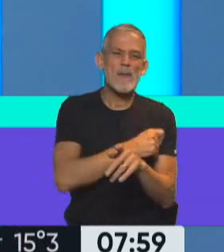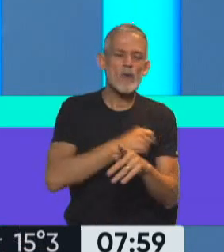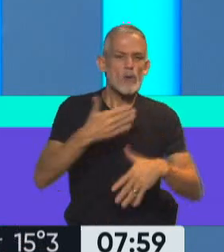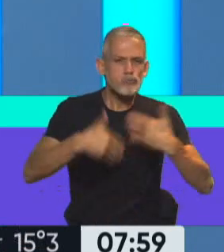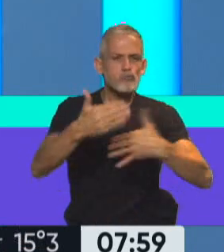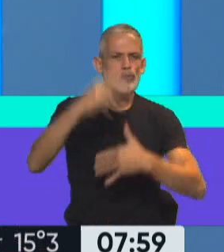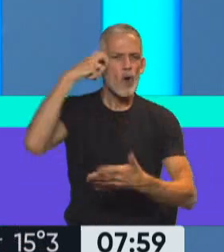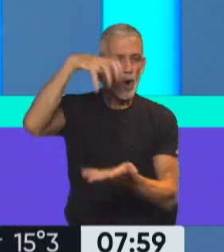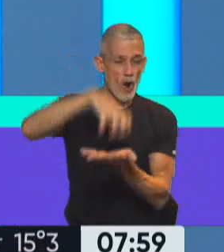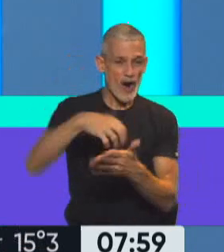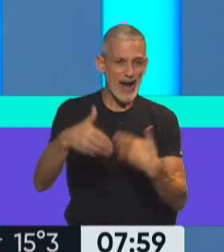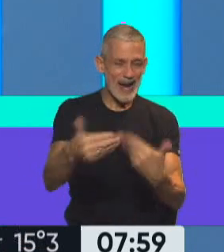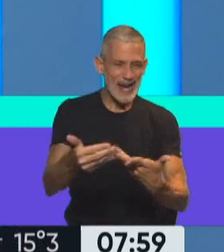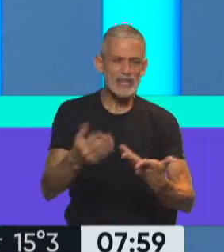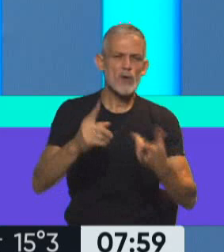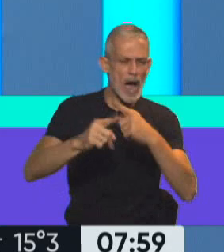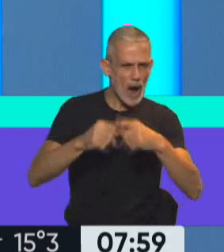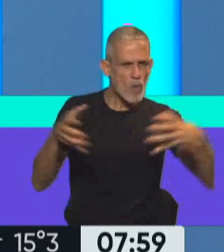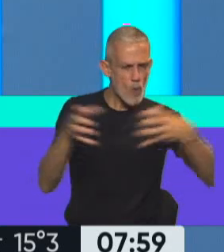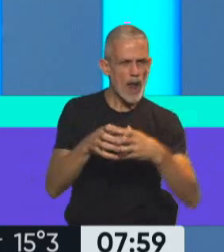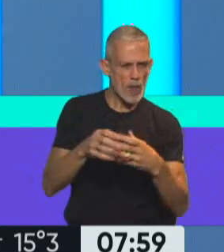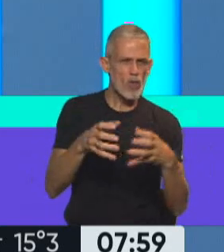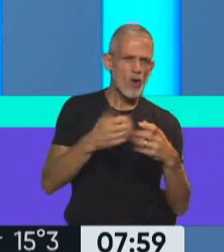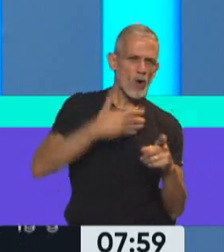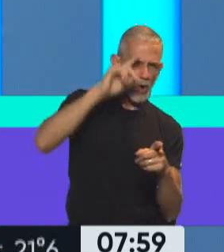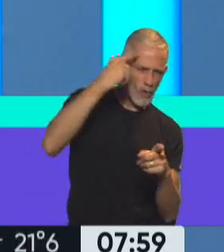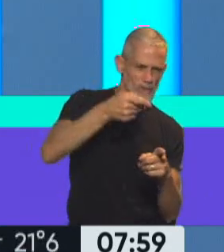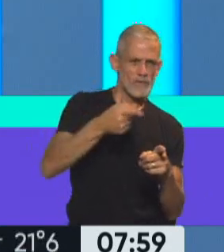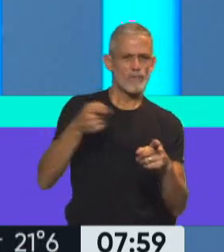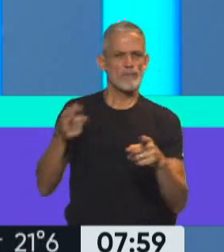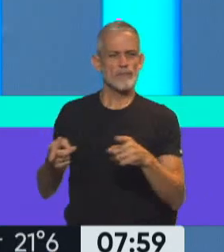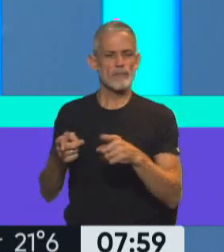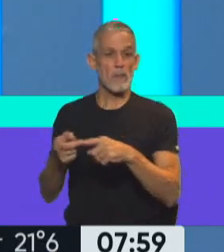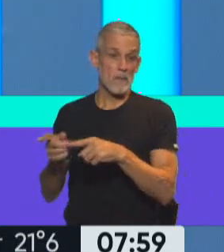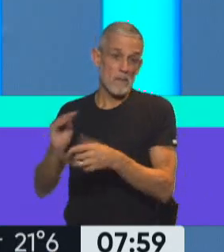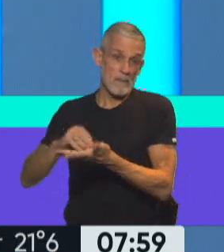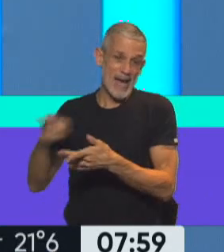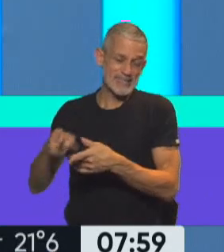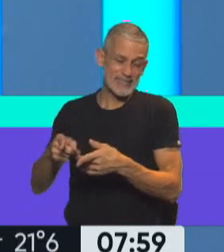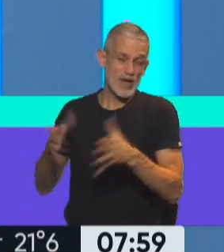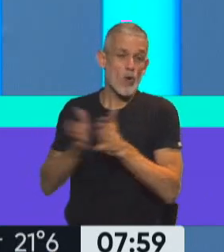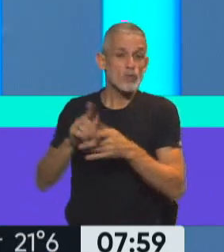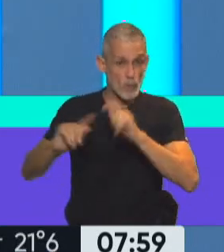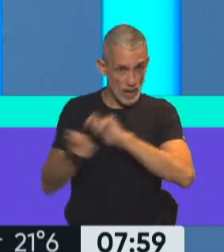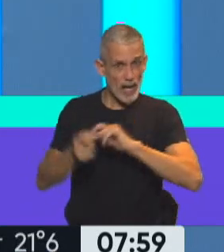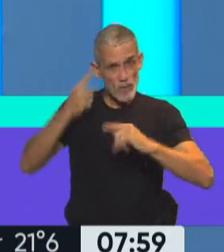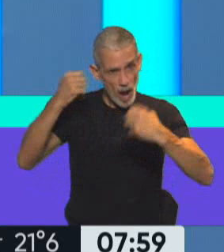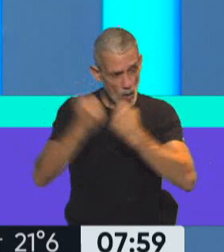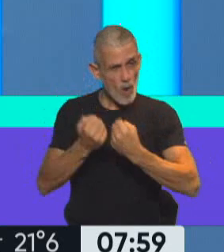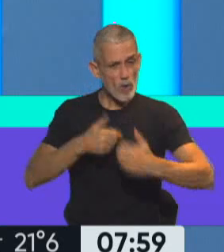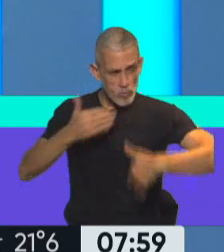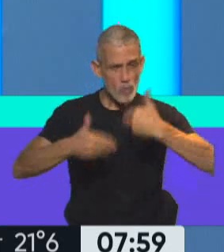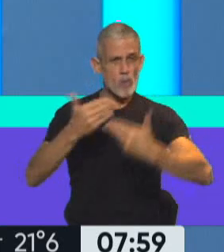Congreso Nacional con acuerdo entre el oficialismo y la oposición, incluidos los legisladores de Juntos por el Cambio. Ahora se habla